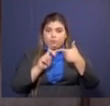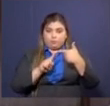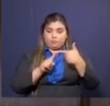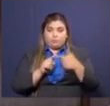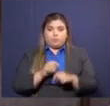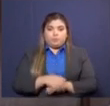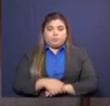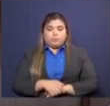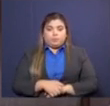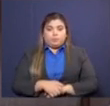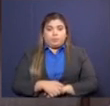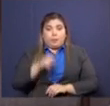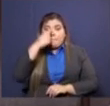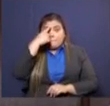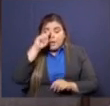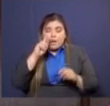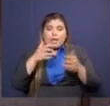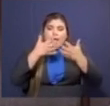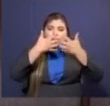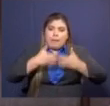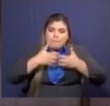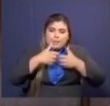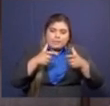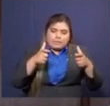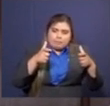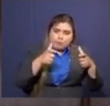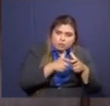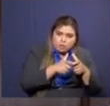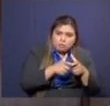para las micro, pequeña y mediana empresa,